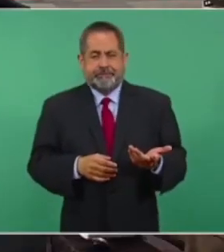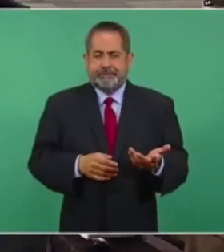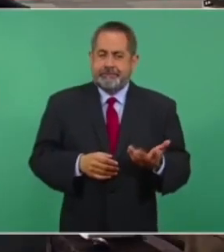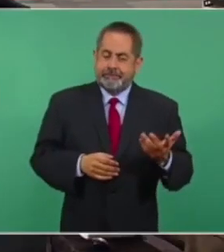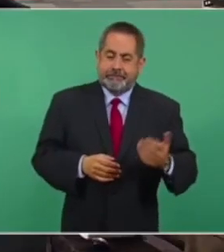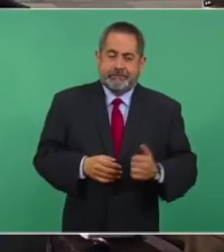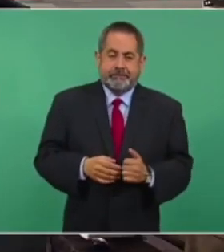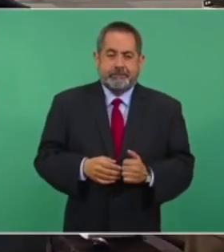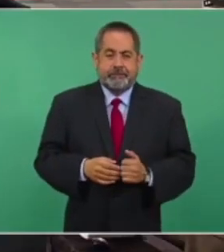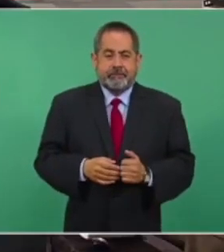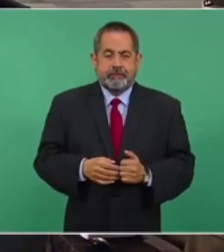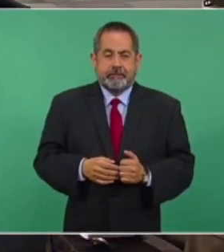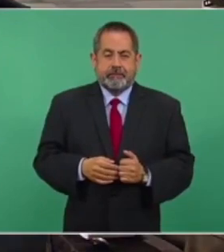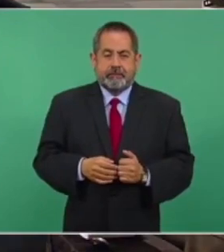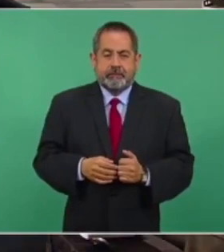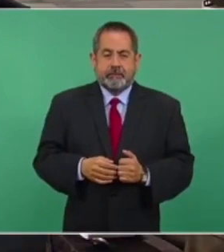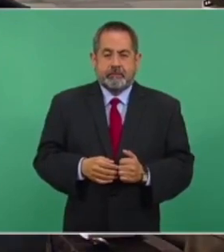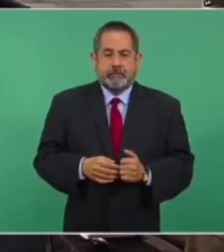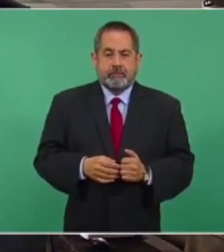y